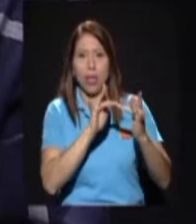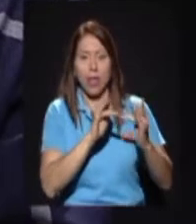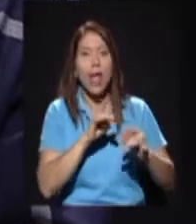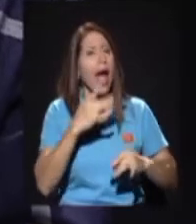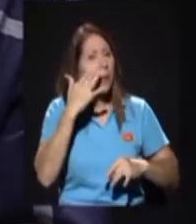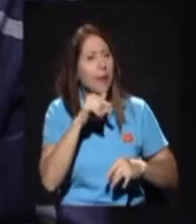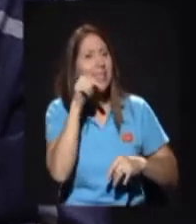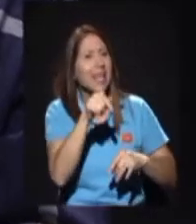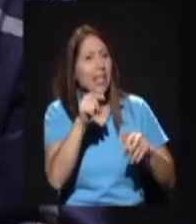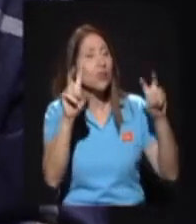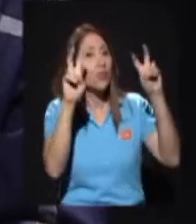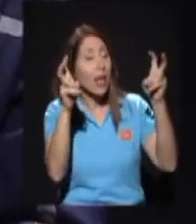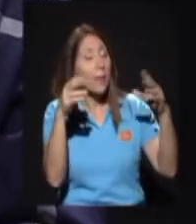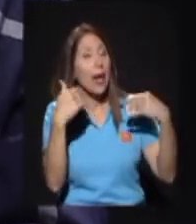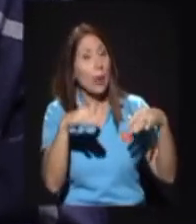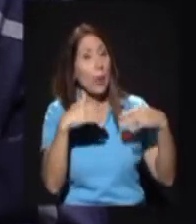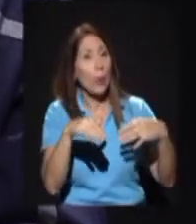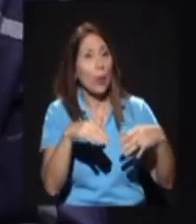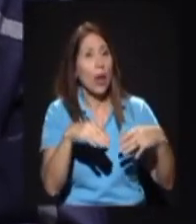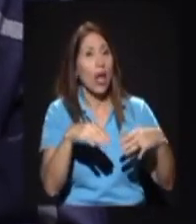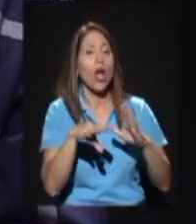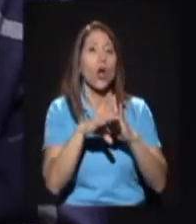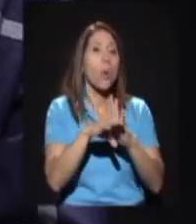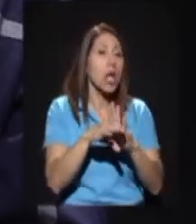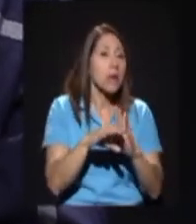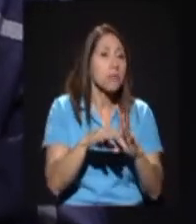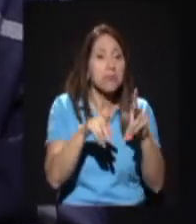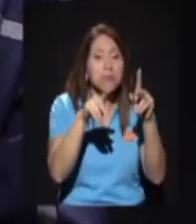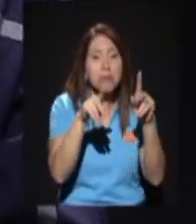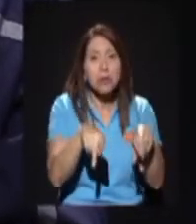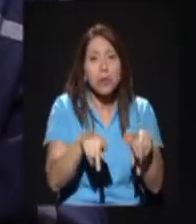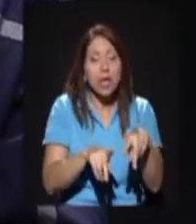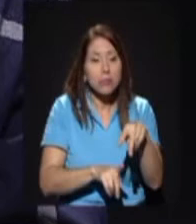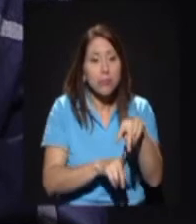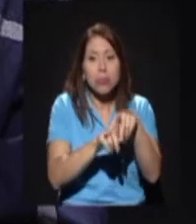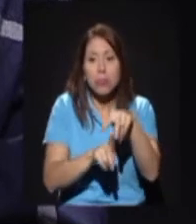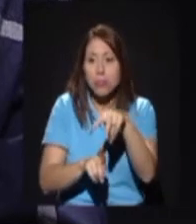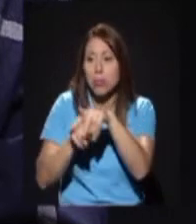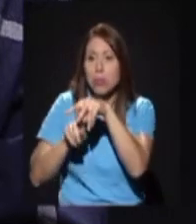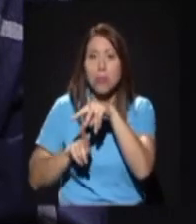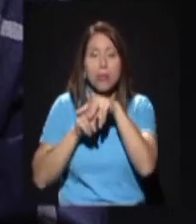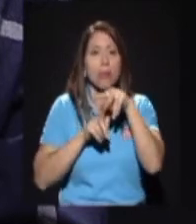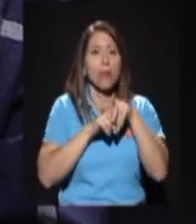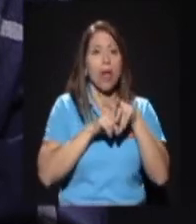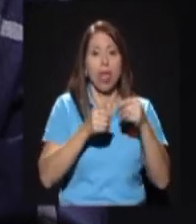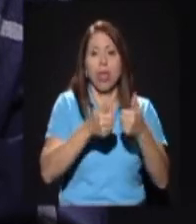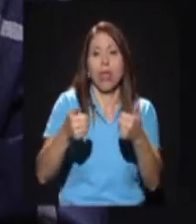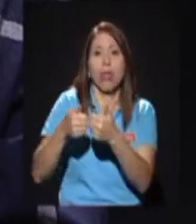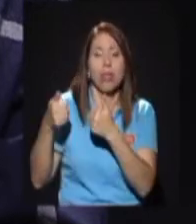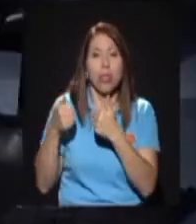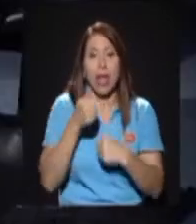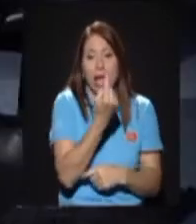un tema de francotiradores, es decir, cada uno aparece por ahí y dice lo